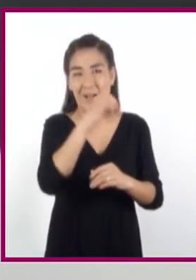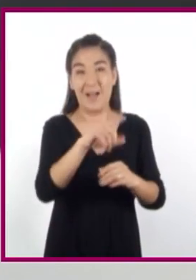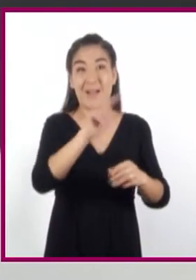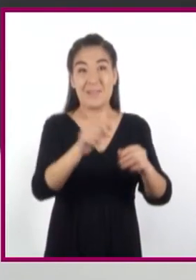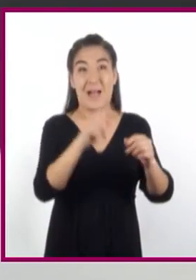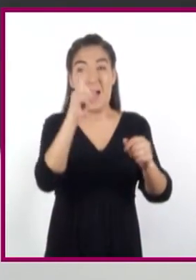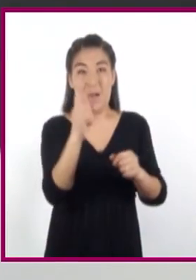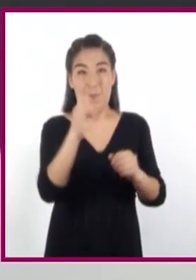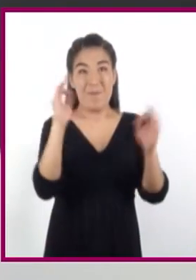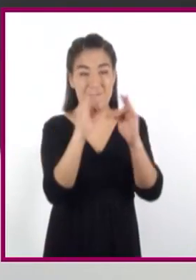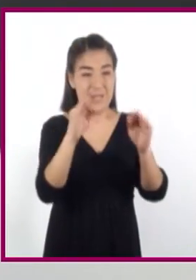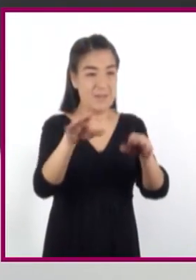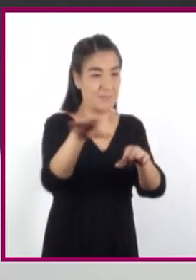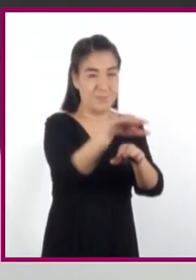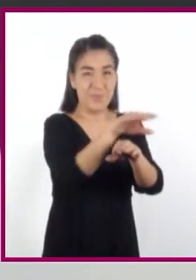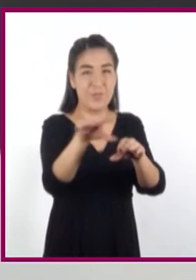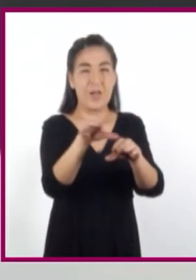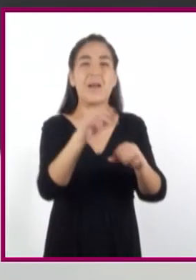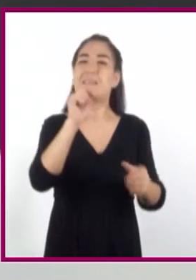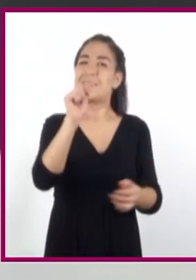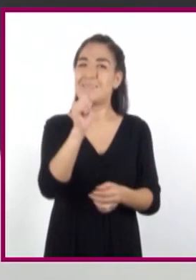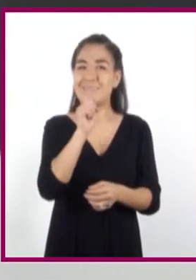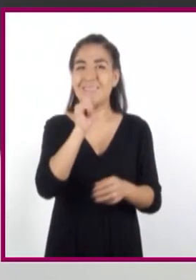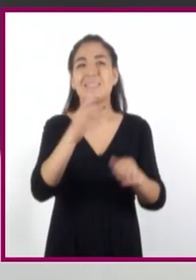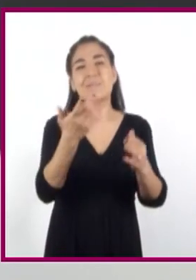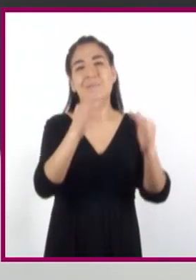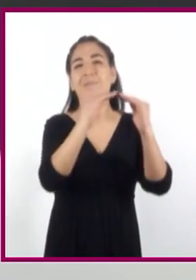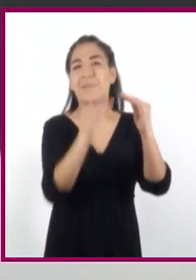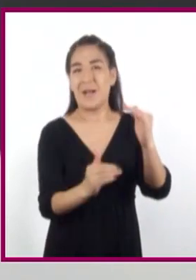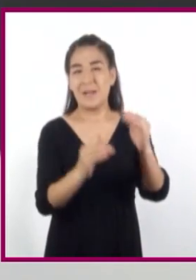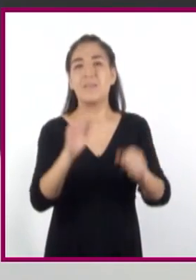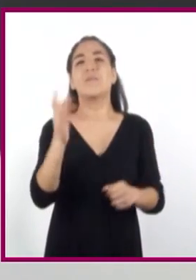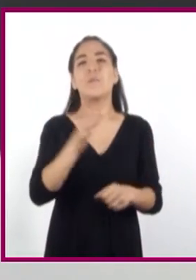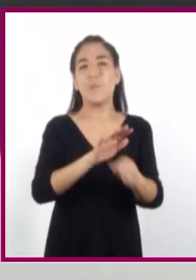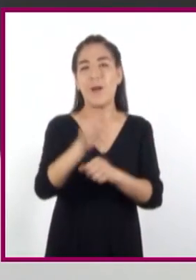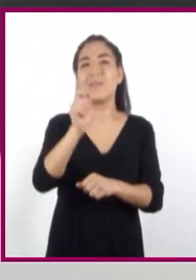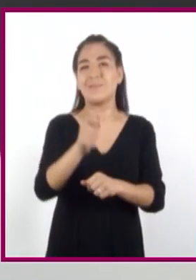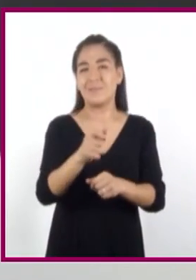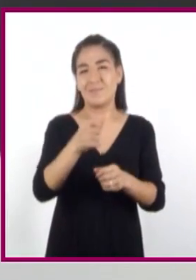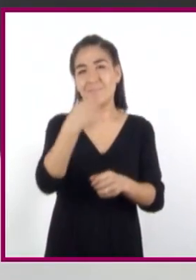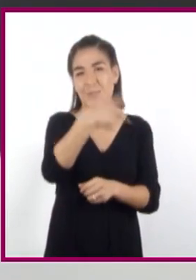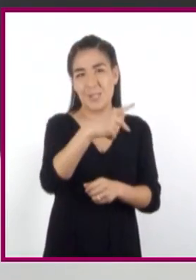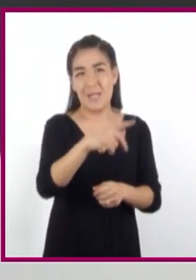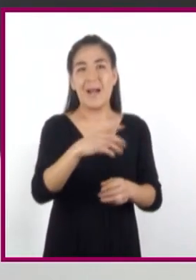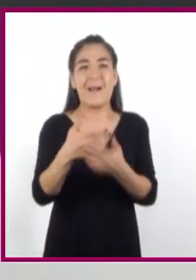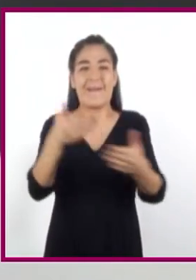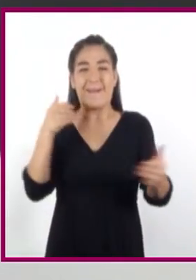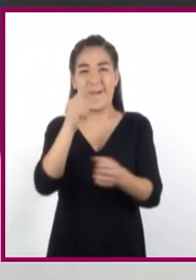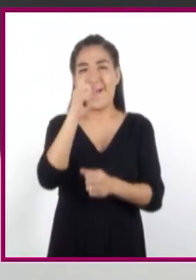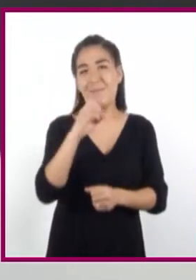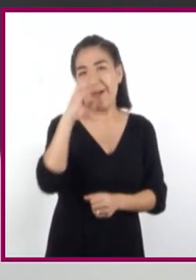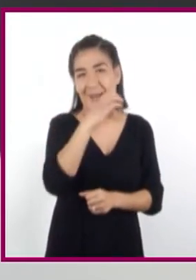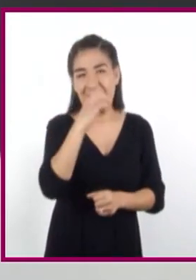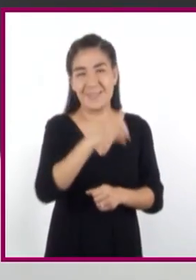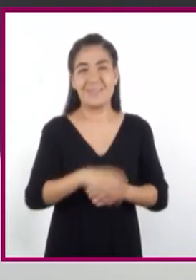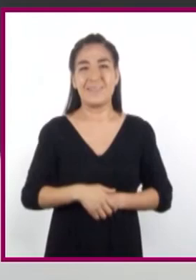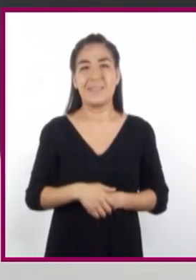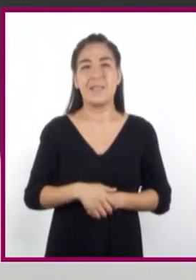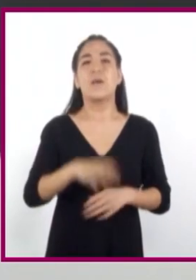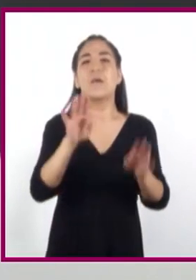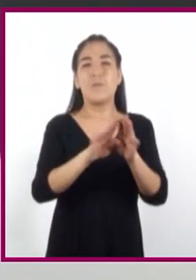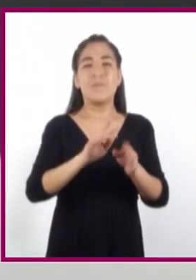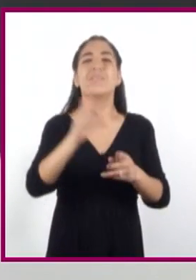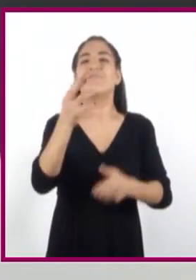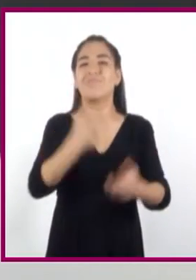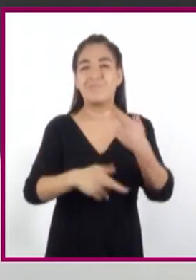de la superficie es más densa y desciende, ocupando el lugar que dejó el agua caliente. El proceso se